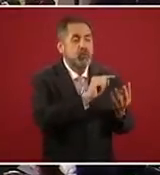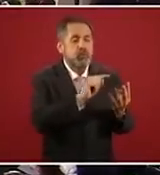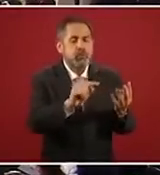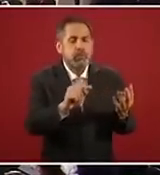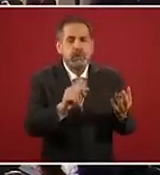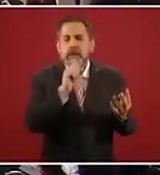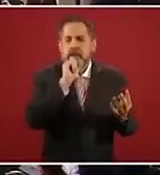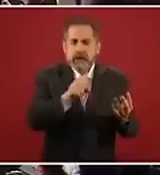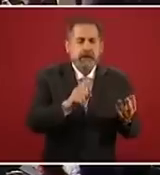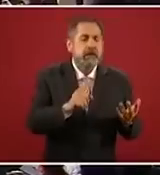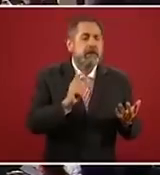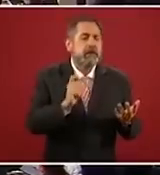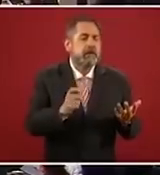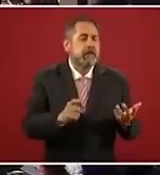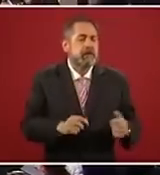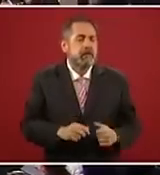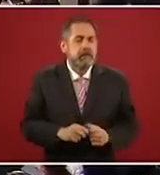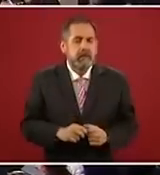con